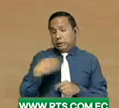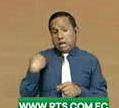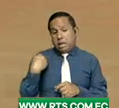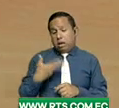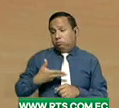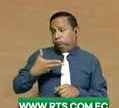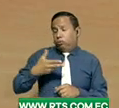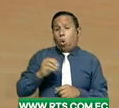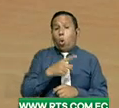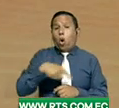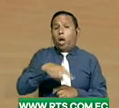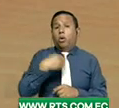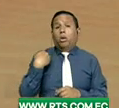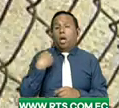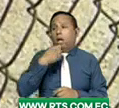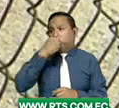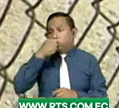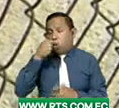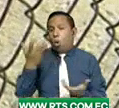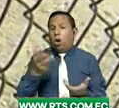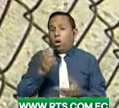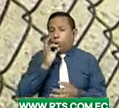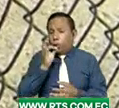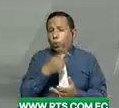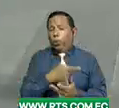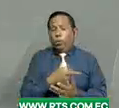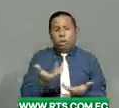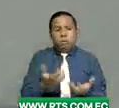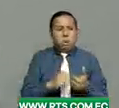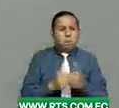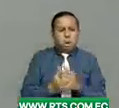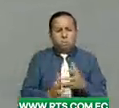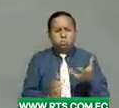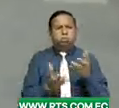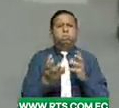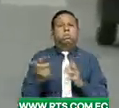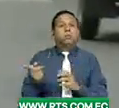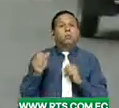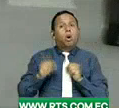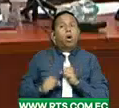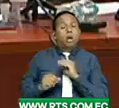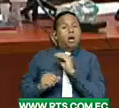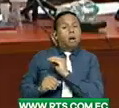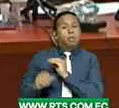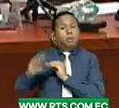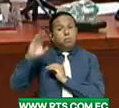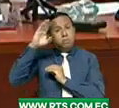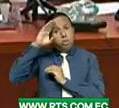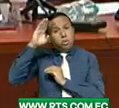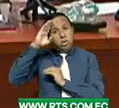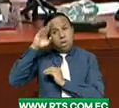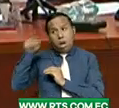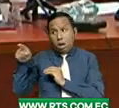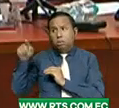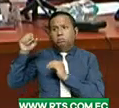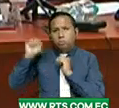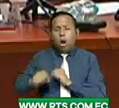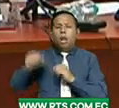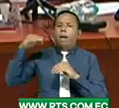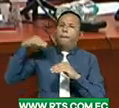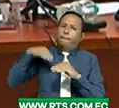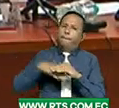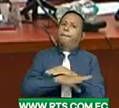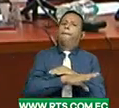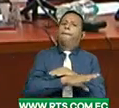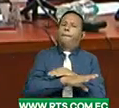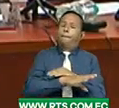consumo o tenencia de drogas o algún hecho violento. Para todos estos casos, la policía tiene la obligación de actuar. Por